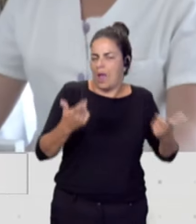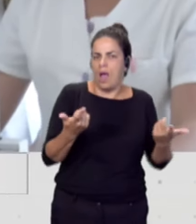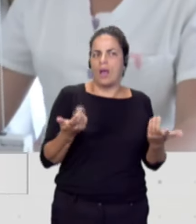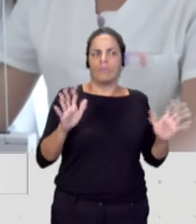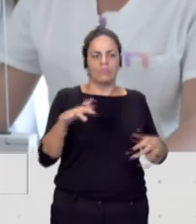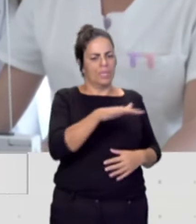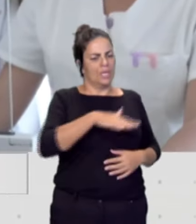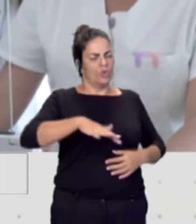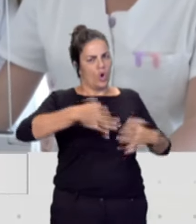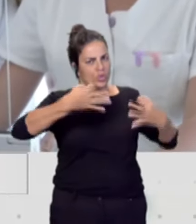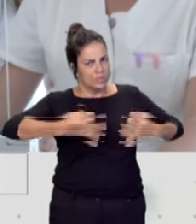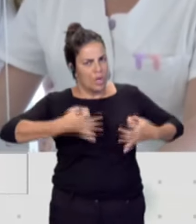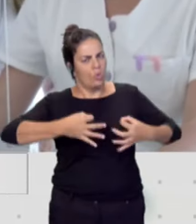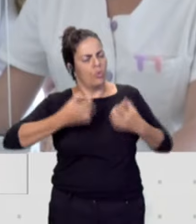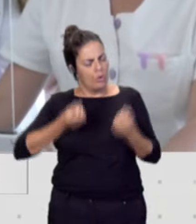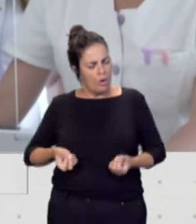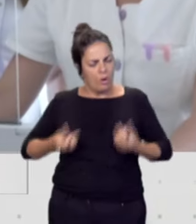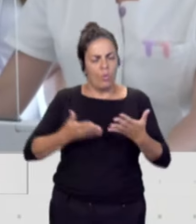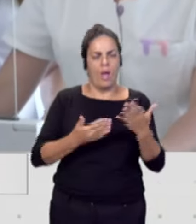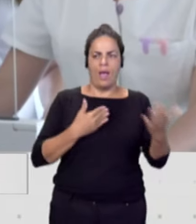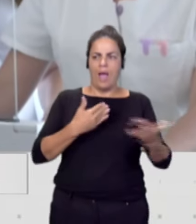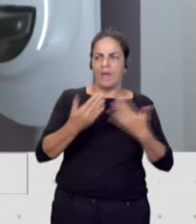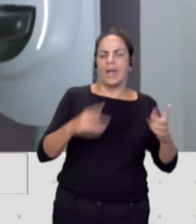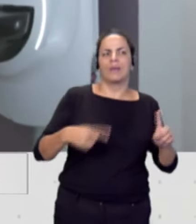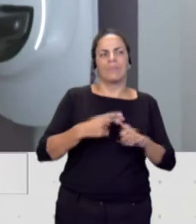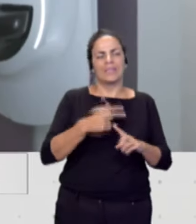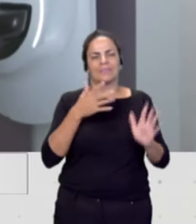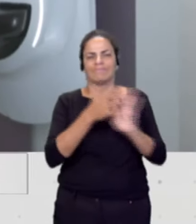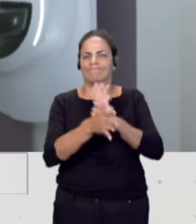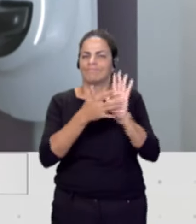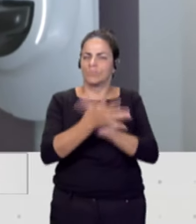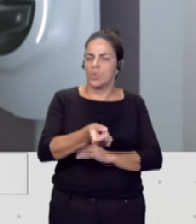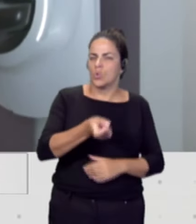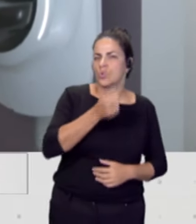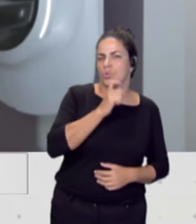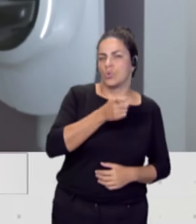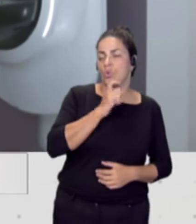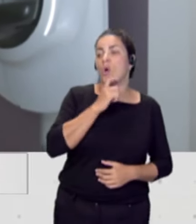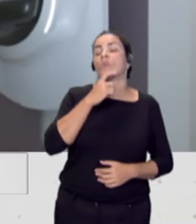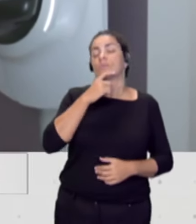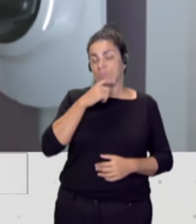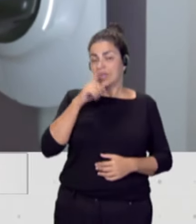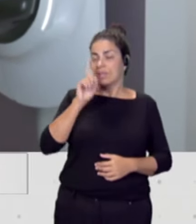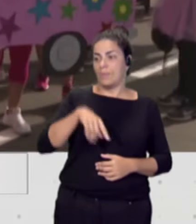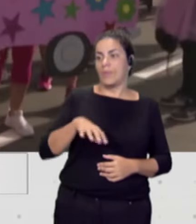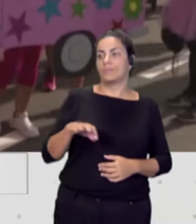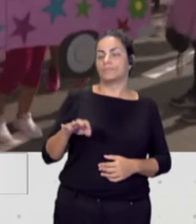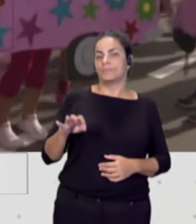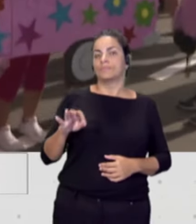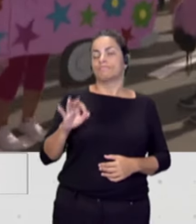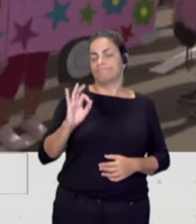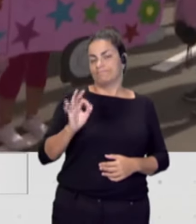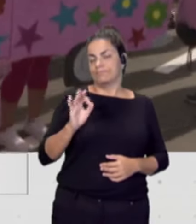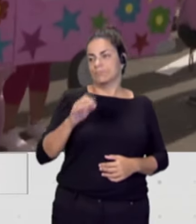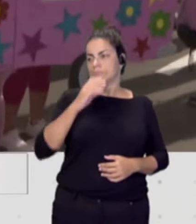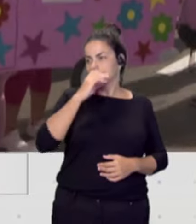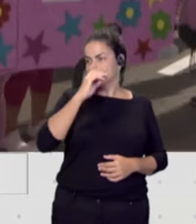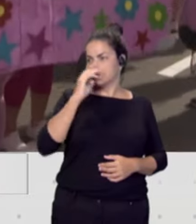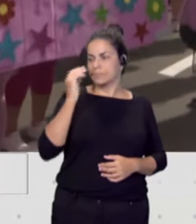seguro, cómo se puede explicar esto. Y también es cierto que para que los padres puedan